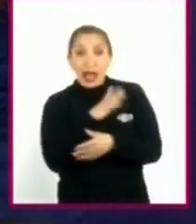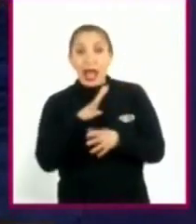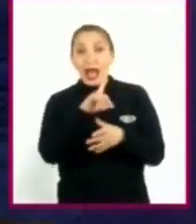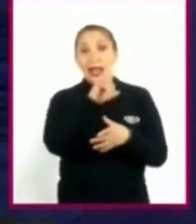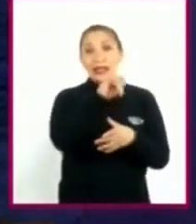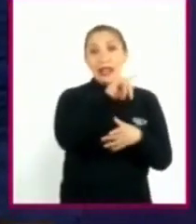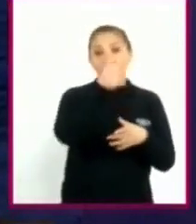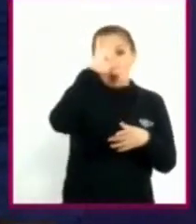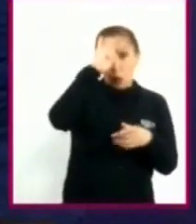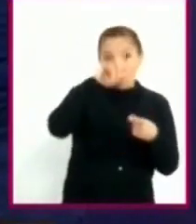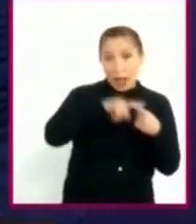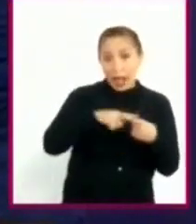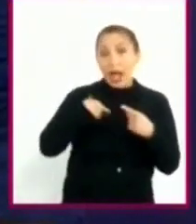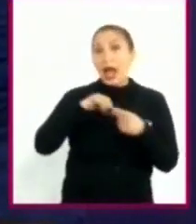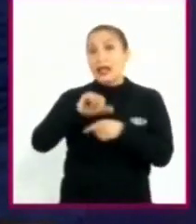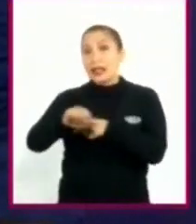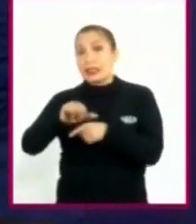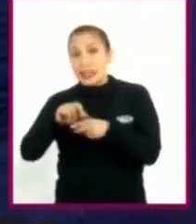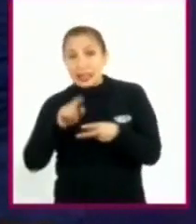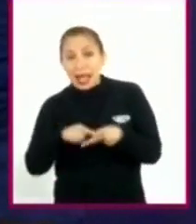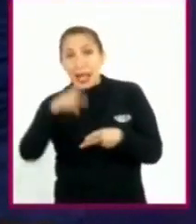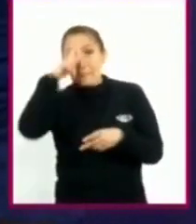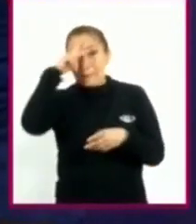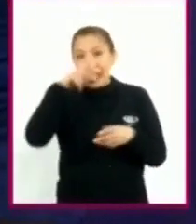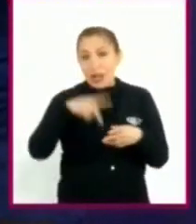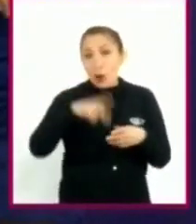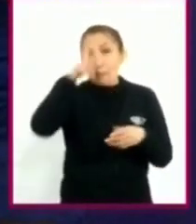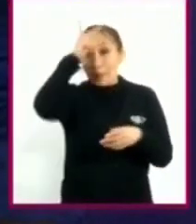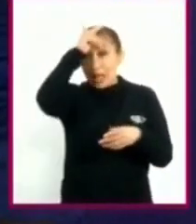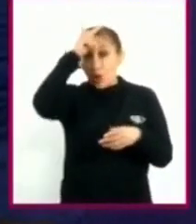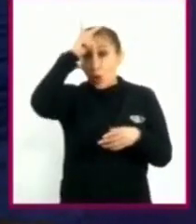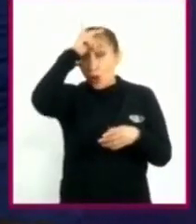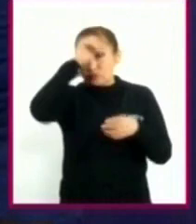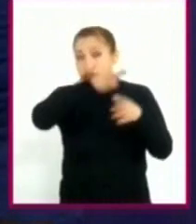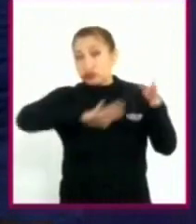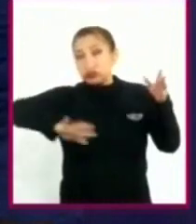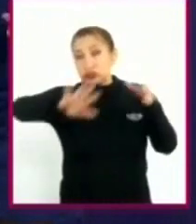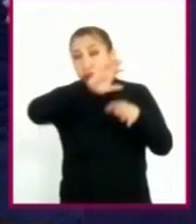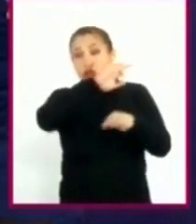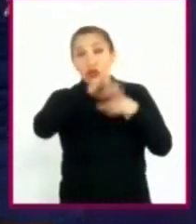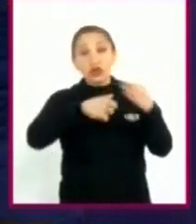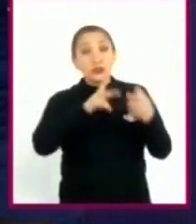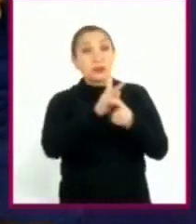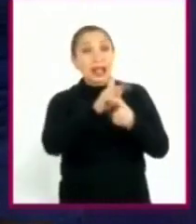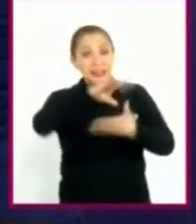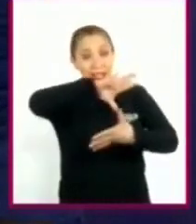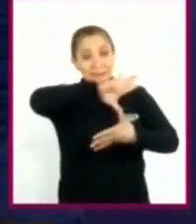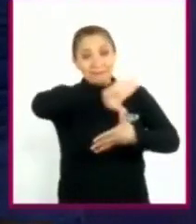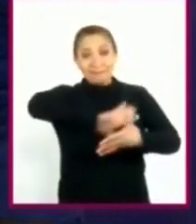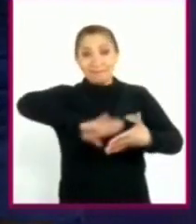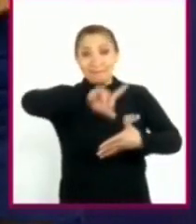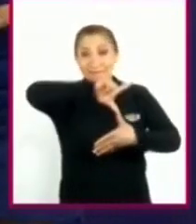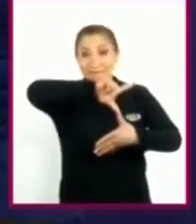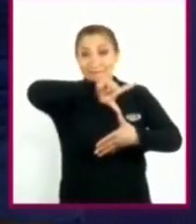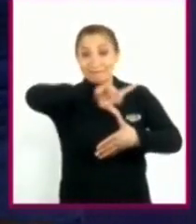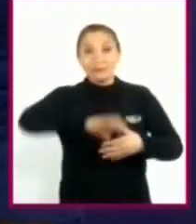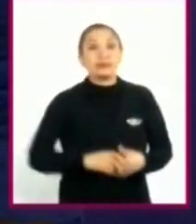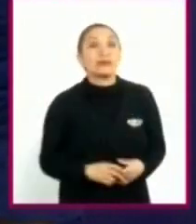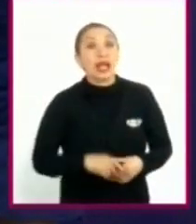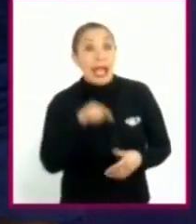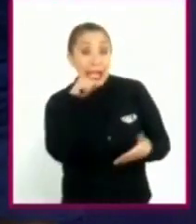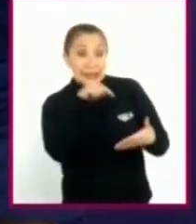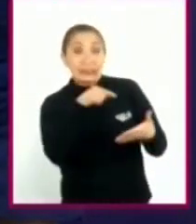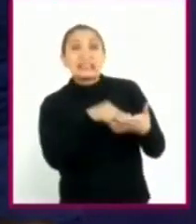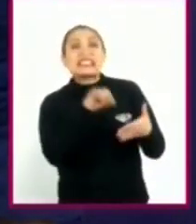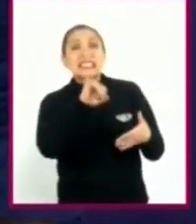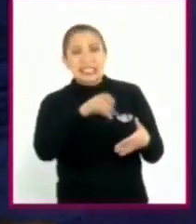literatura de Cuba, Argentina, México, Perú y de todos los países que conforman la América Latina, donde,